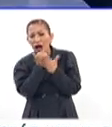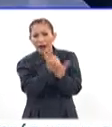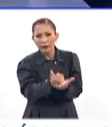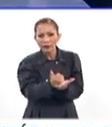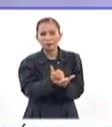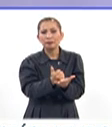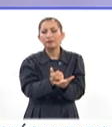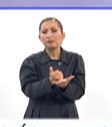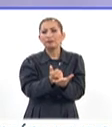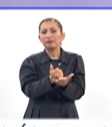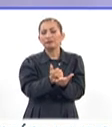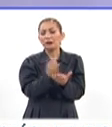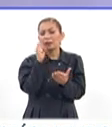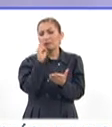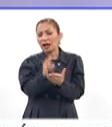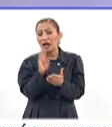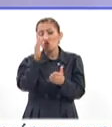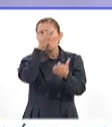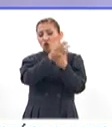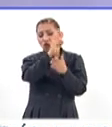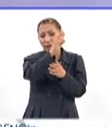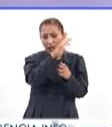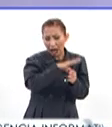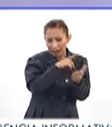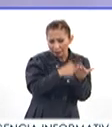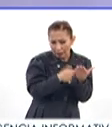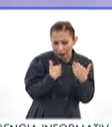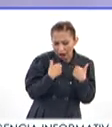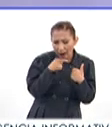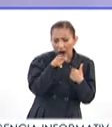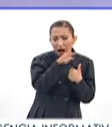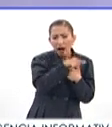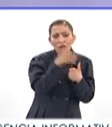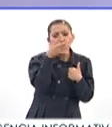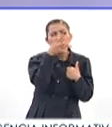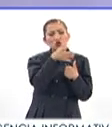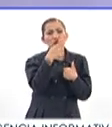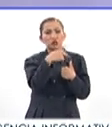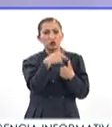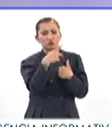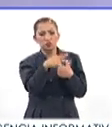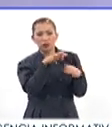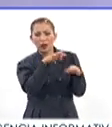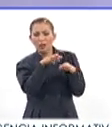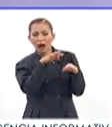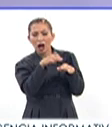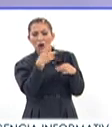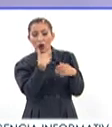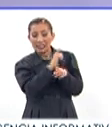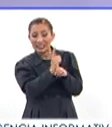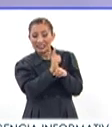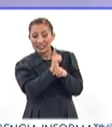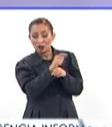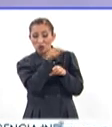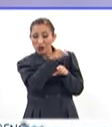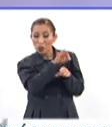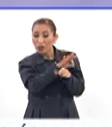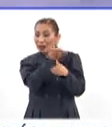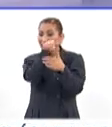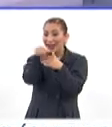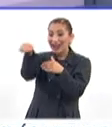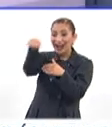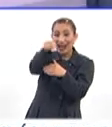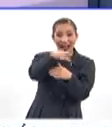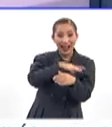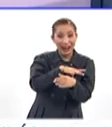etcétera. Le sirve a las universidades para entender cuál es el futuro laboral de las carreras, las posibilidades